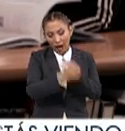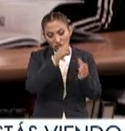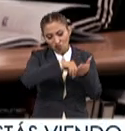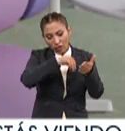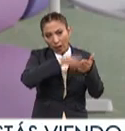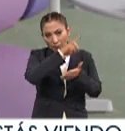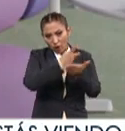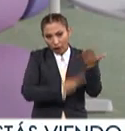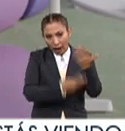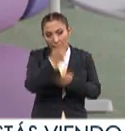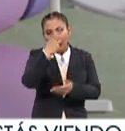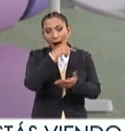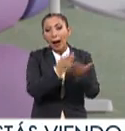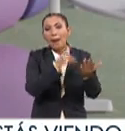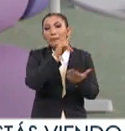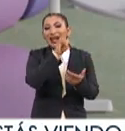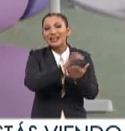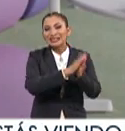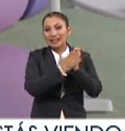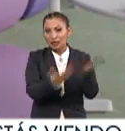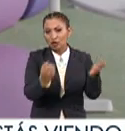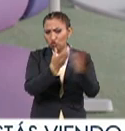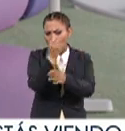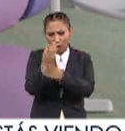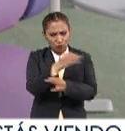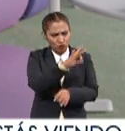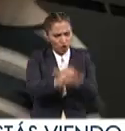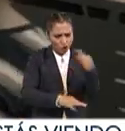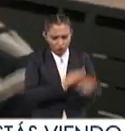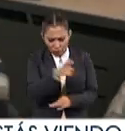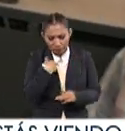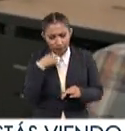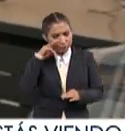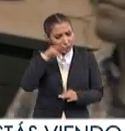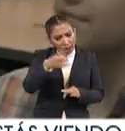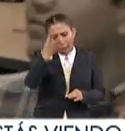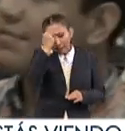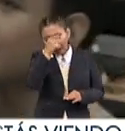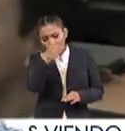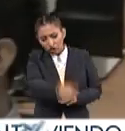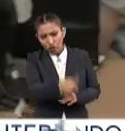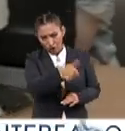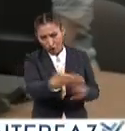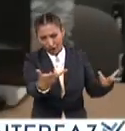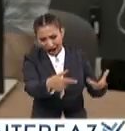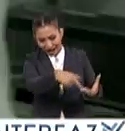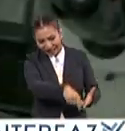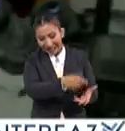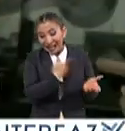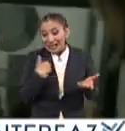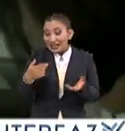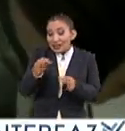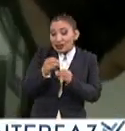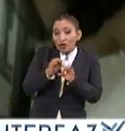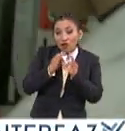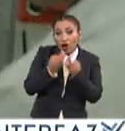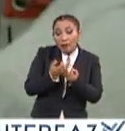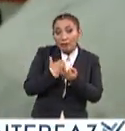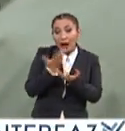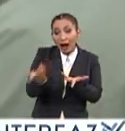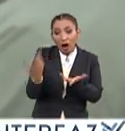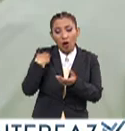renovó planes, programas y libros de texto. Enfatizó el aprendizaje autodidacta e impulsó un modelo